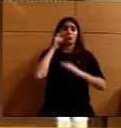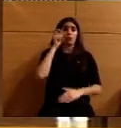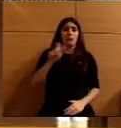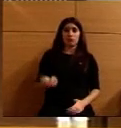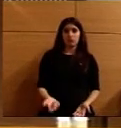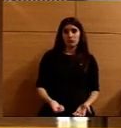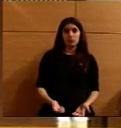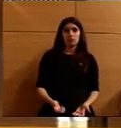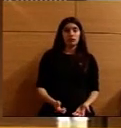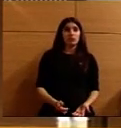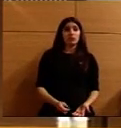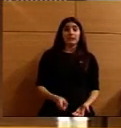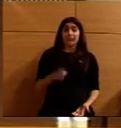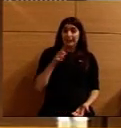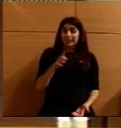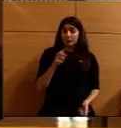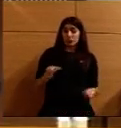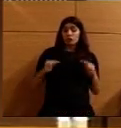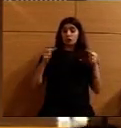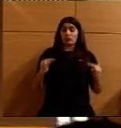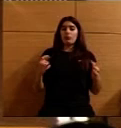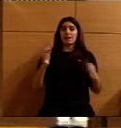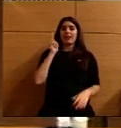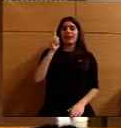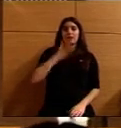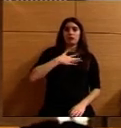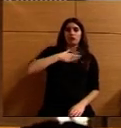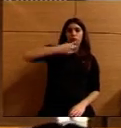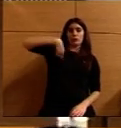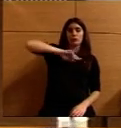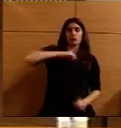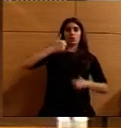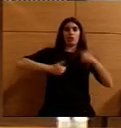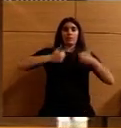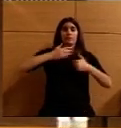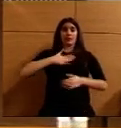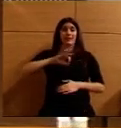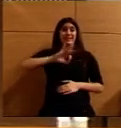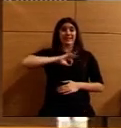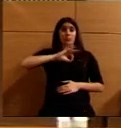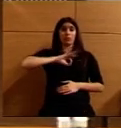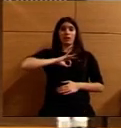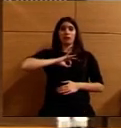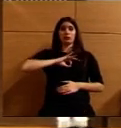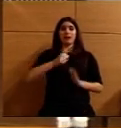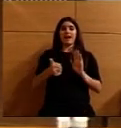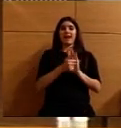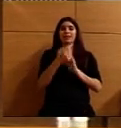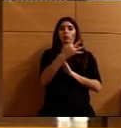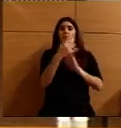humanos. Esto hizo que se vulnerara el derecho que tenemos como diputados, concretamente el